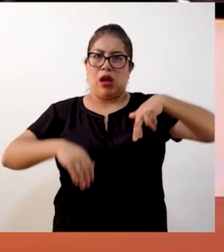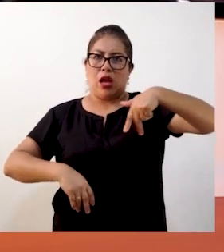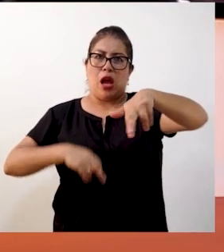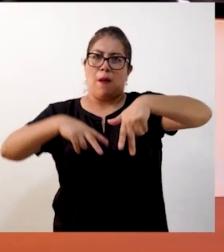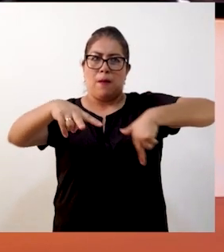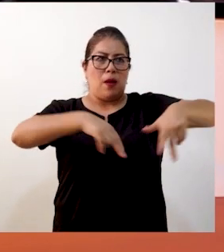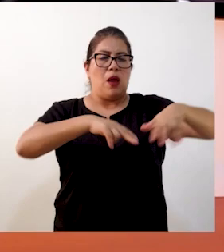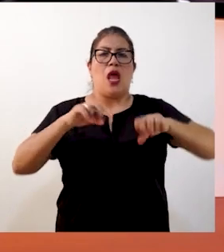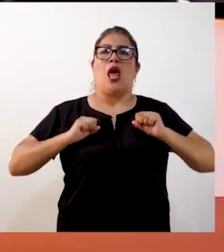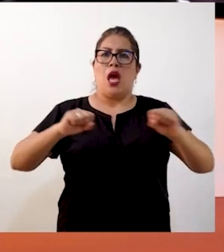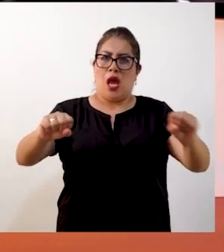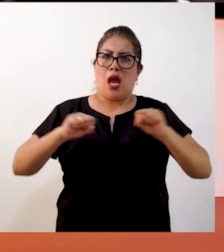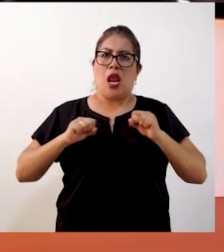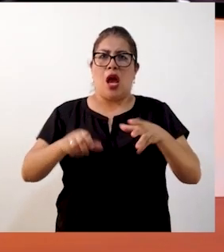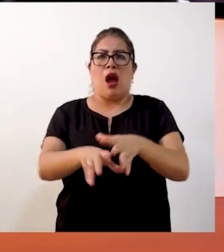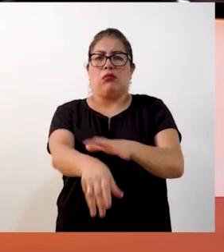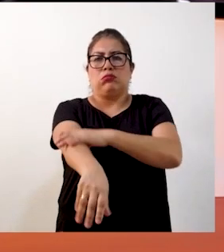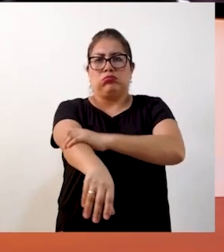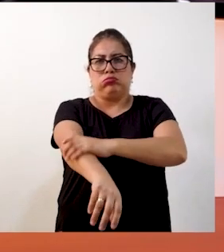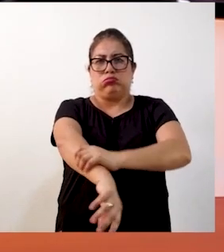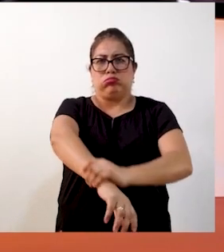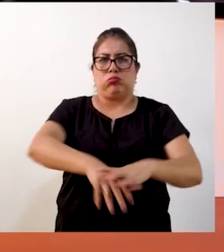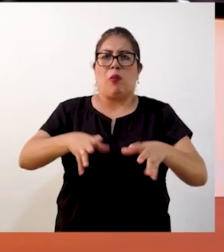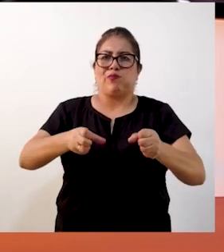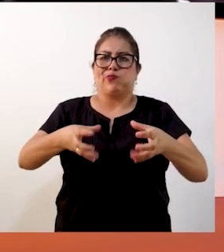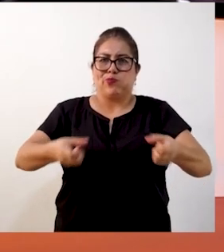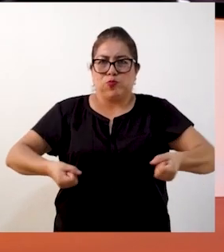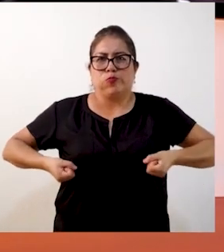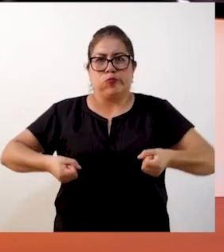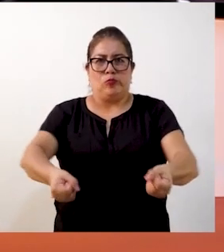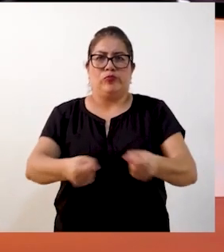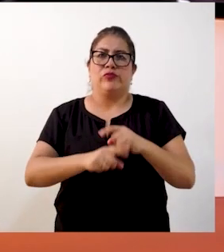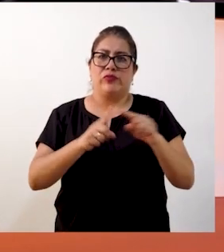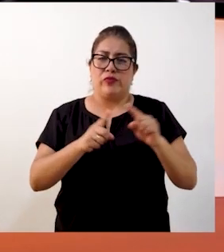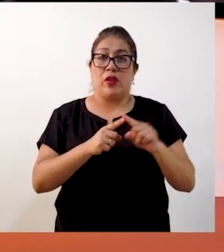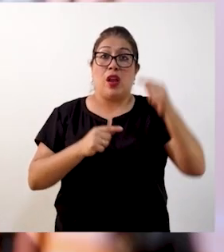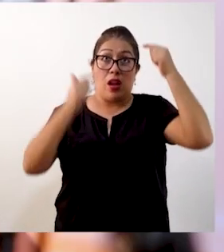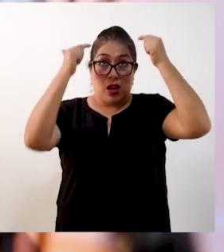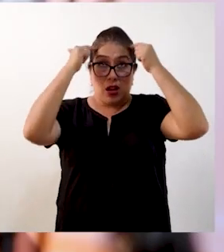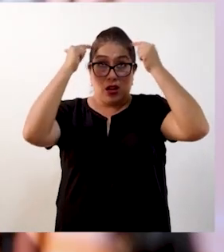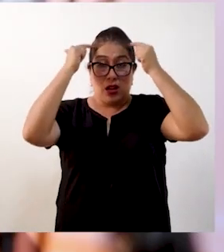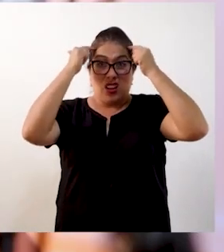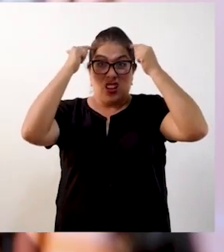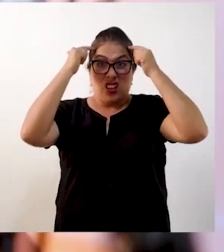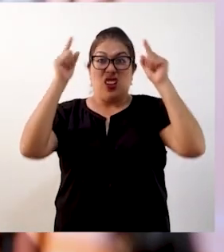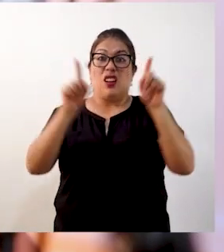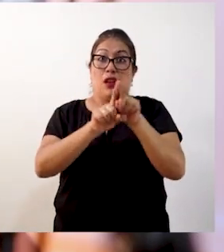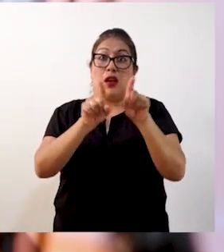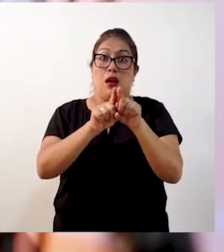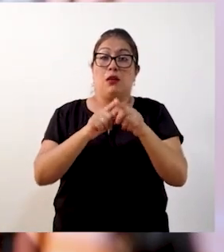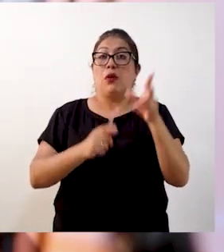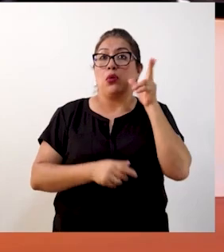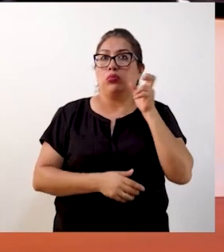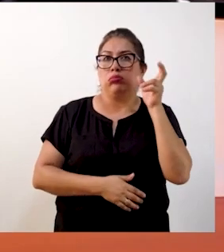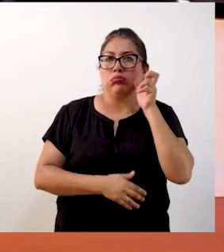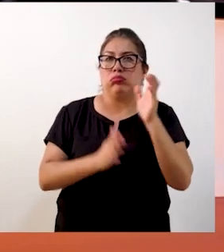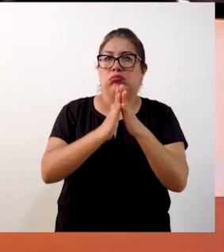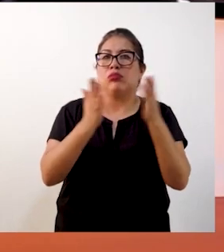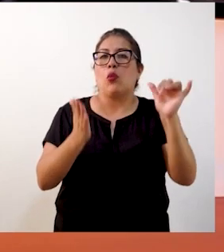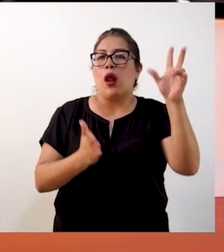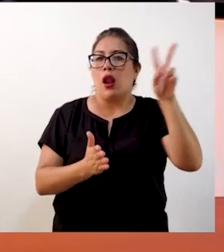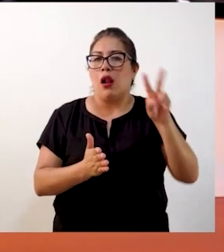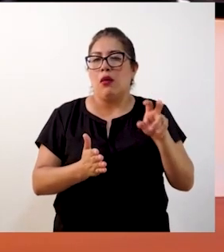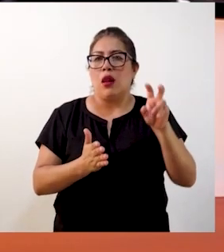que caminen, que hagan ejercicio de masa muscular; la actividad mental. Audiolibros, doctor, audiolibros.